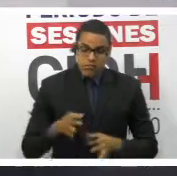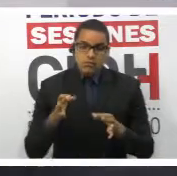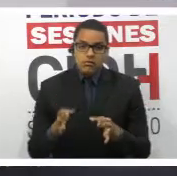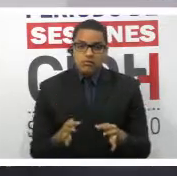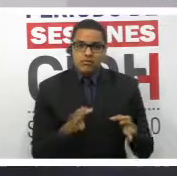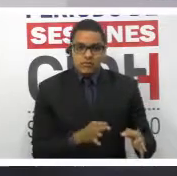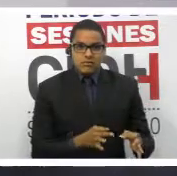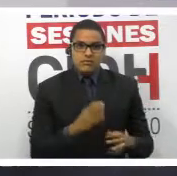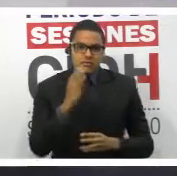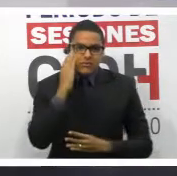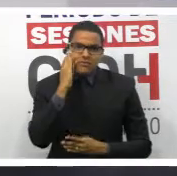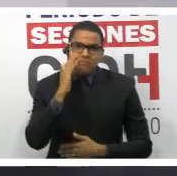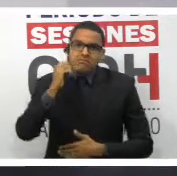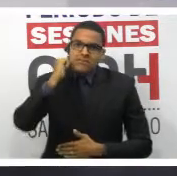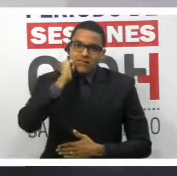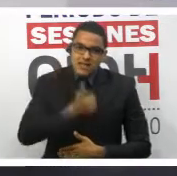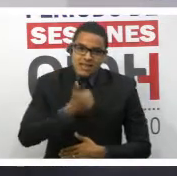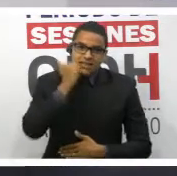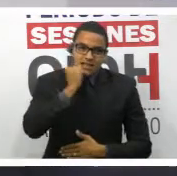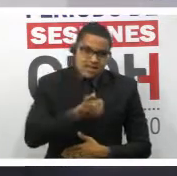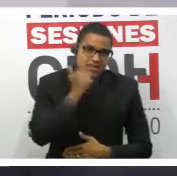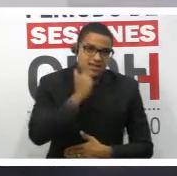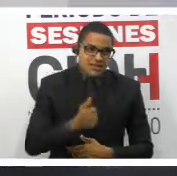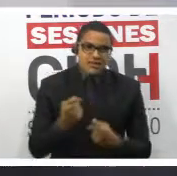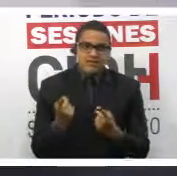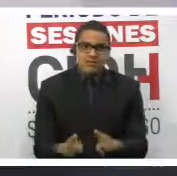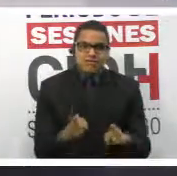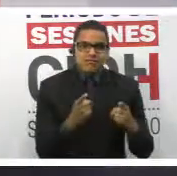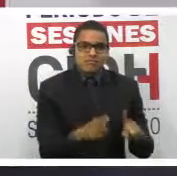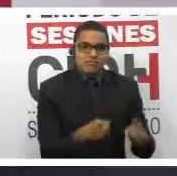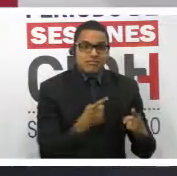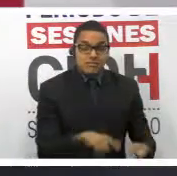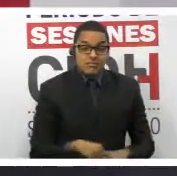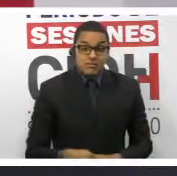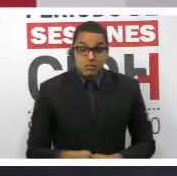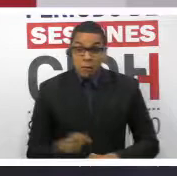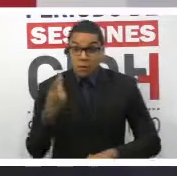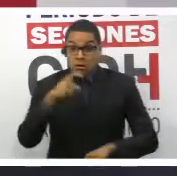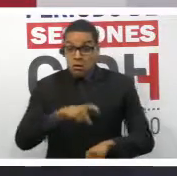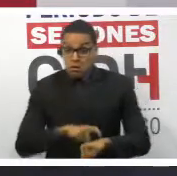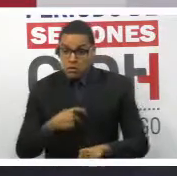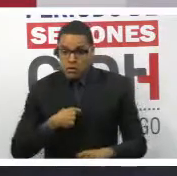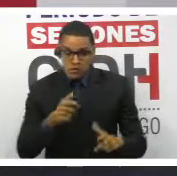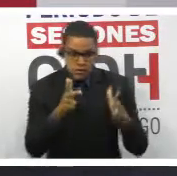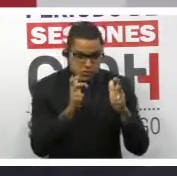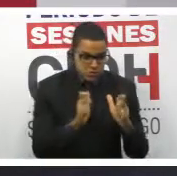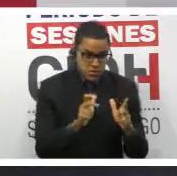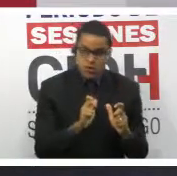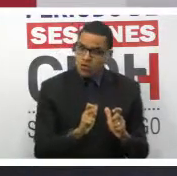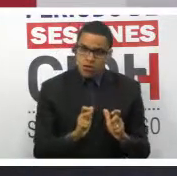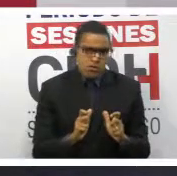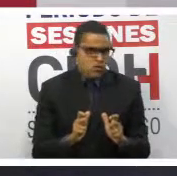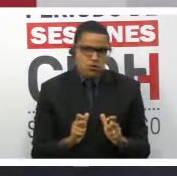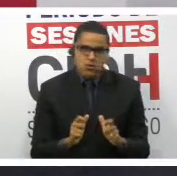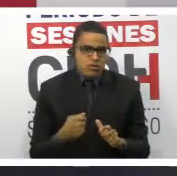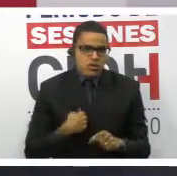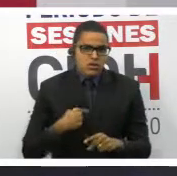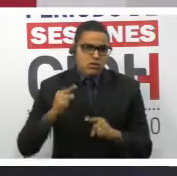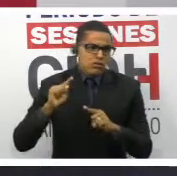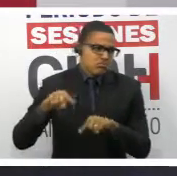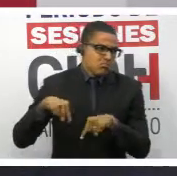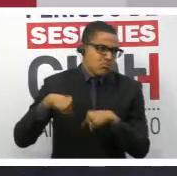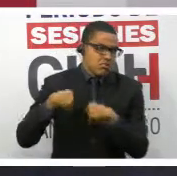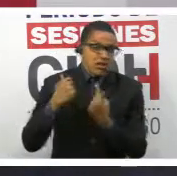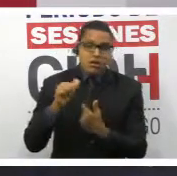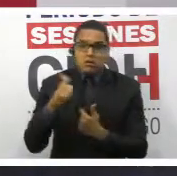en la intervención de skype analfabetas wish we were so you that the commission